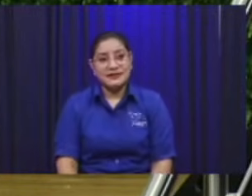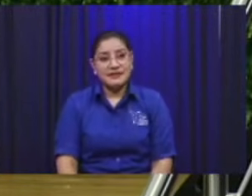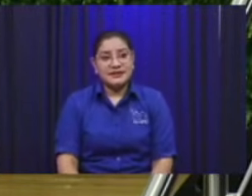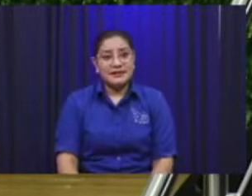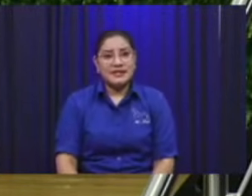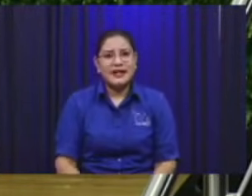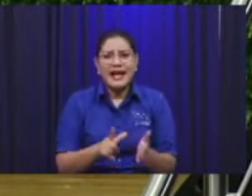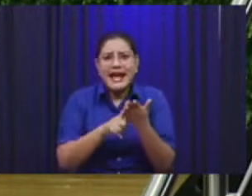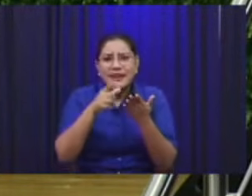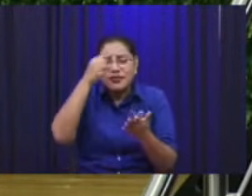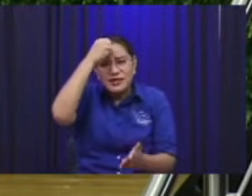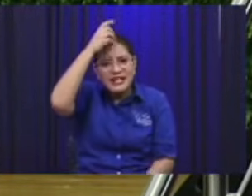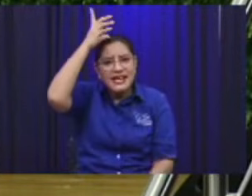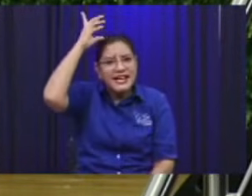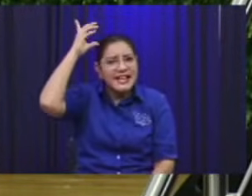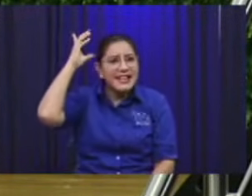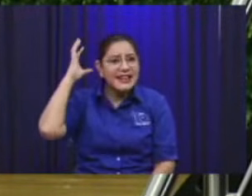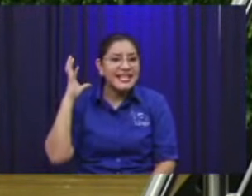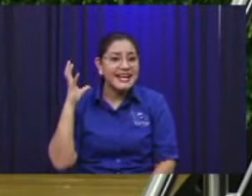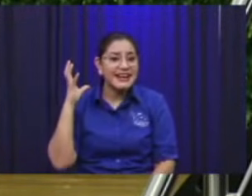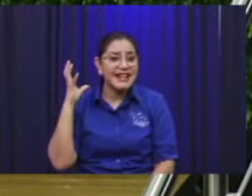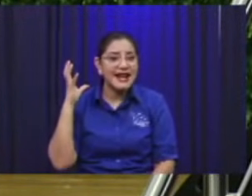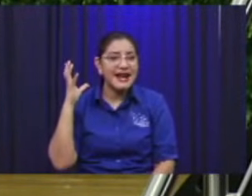el libro de daniel hermano